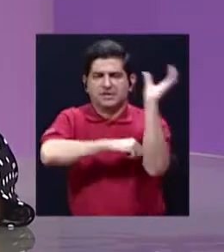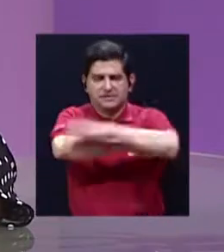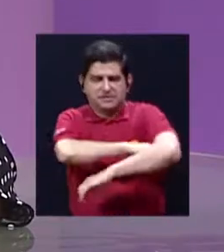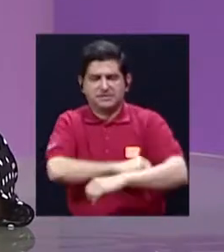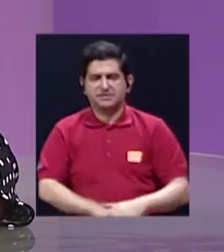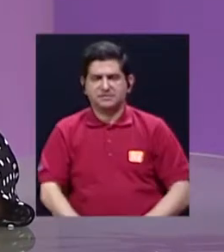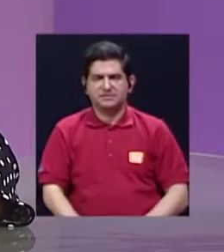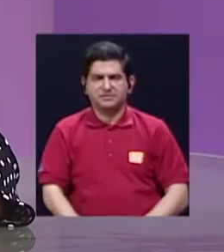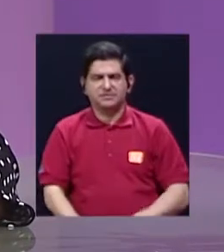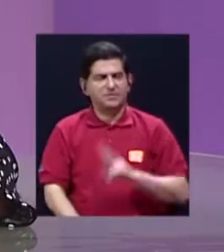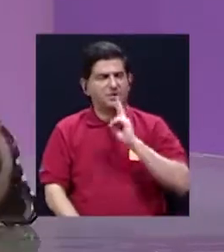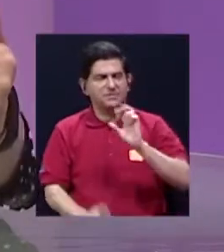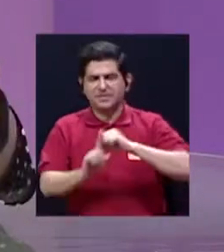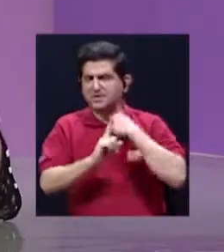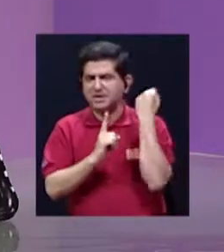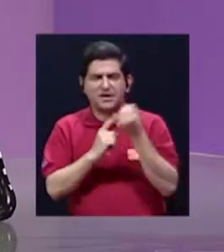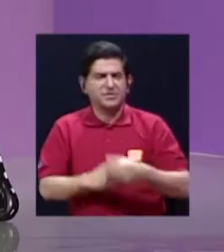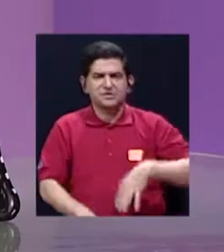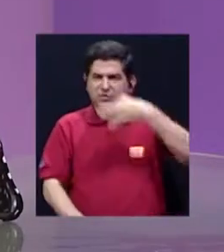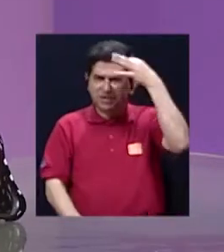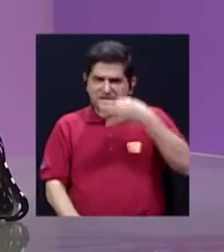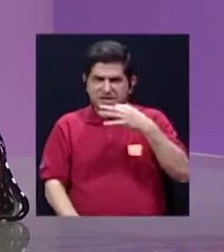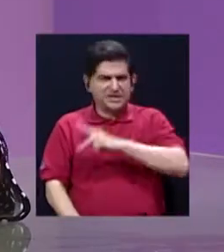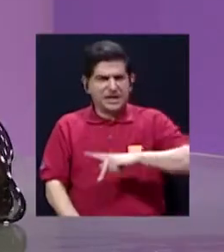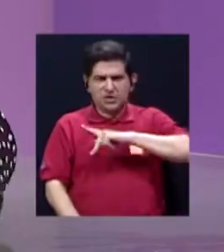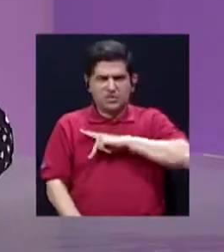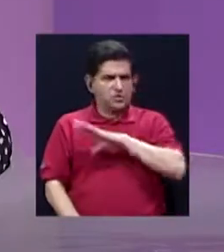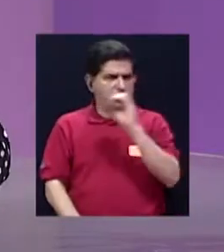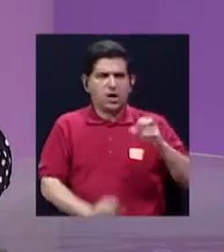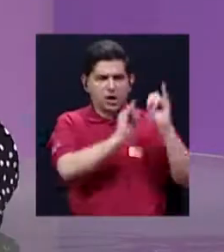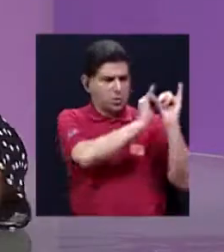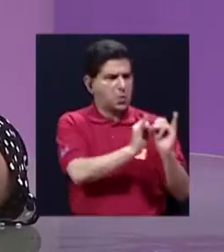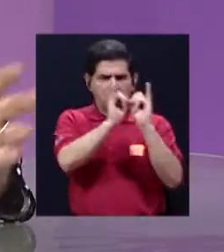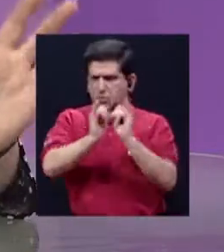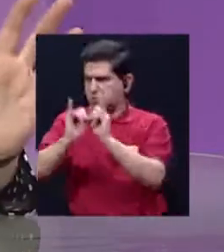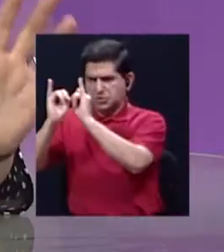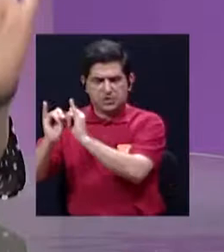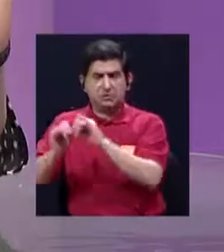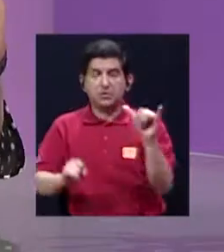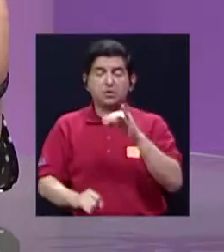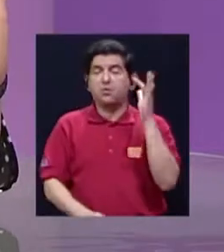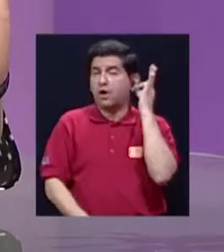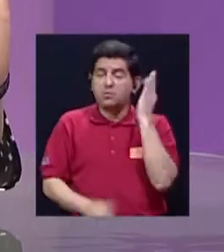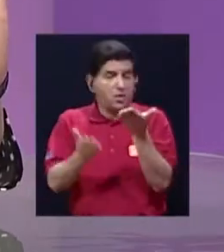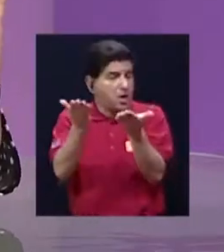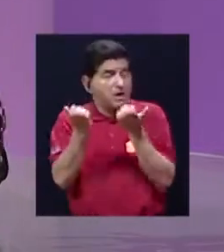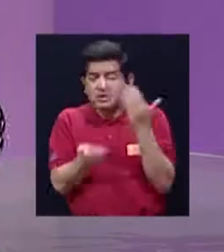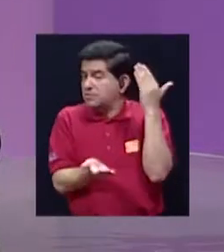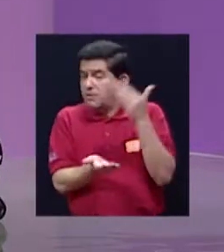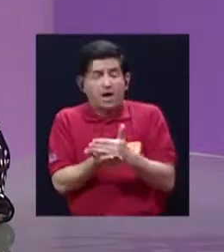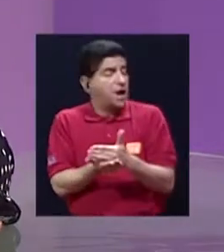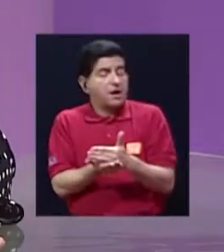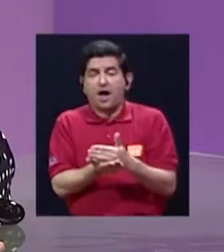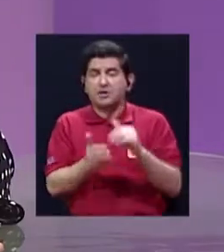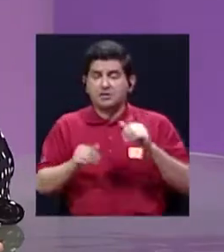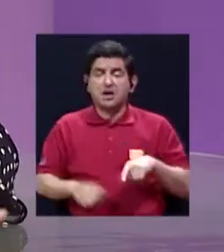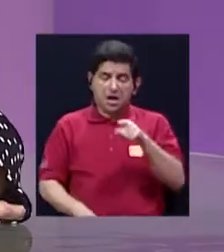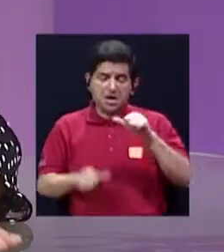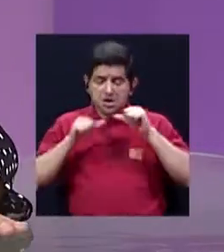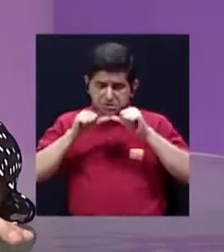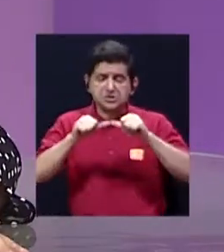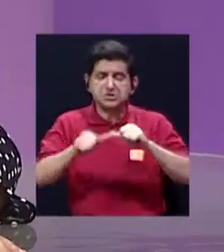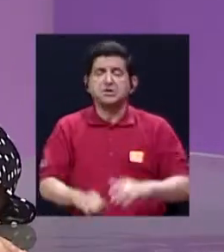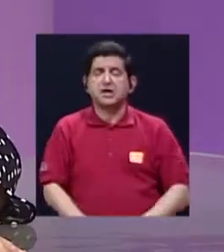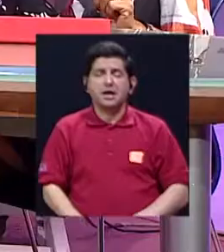realmente no es una cuestión de criterio personal o individual. Y también habrán mujeres que no lo quieren interrumpir, que quieren arriesgar